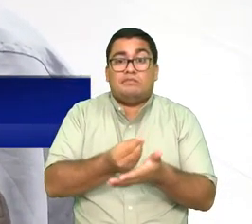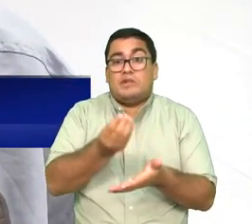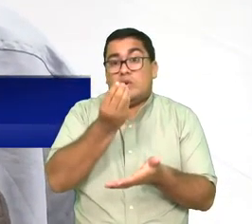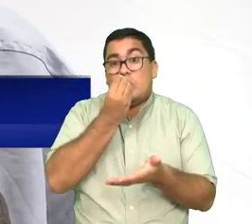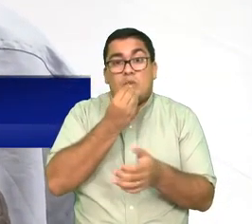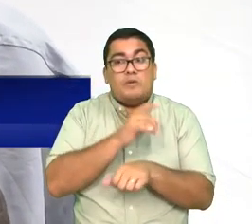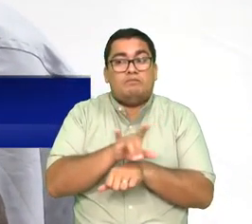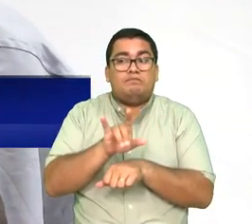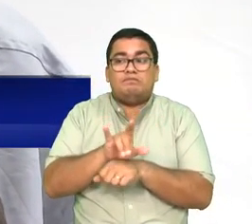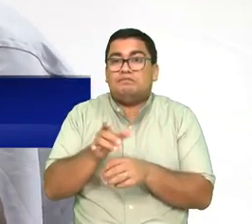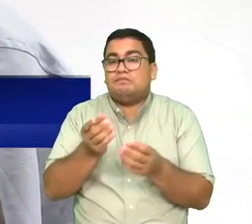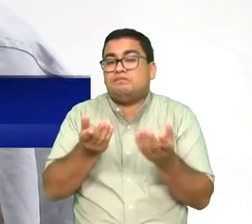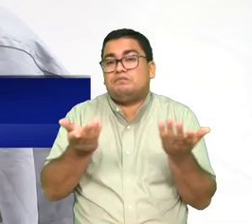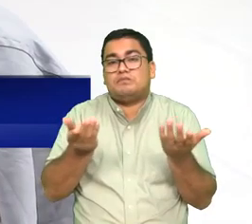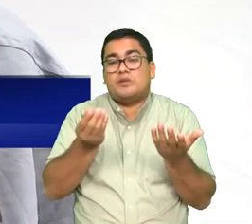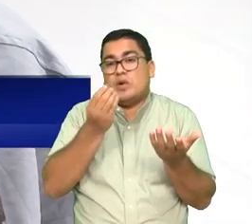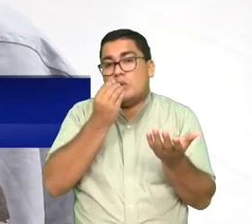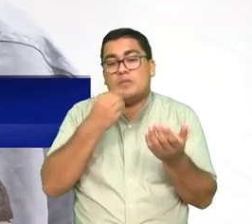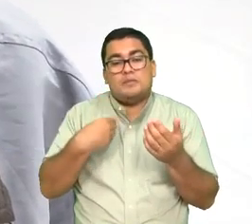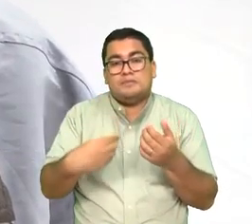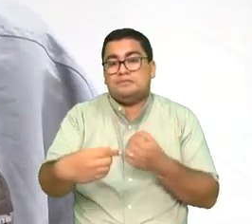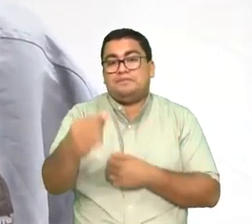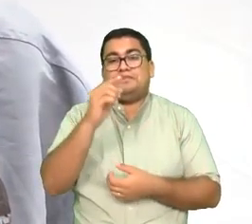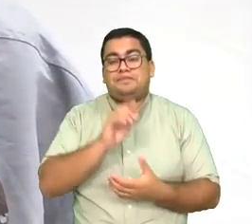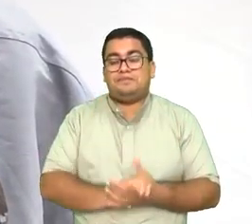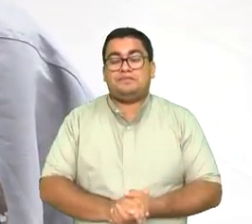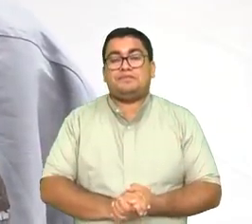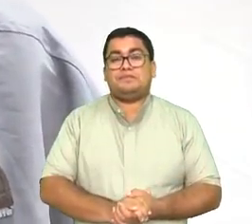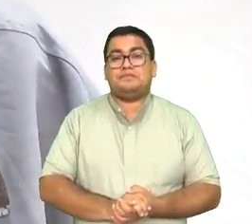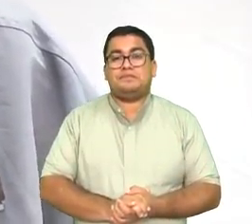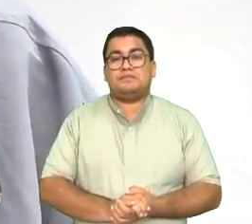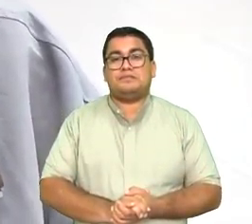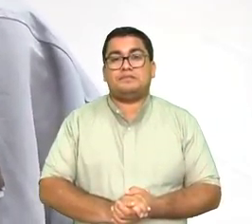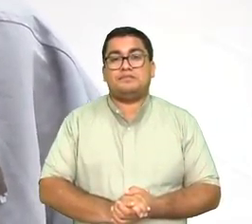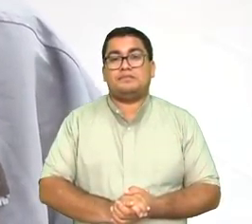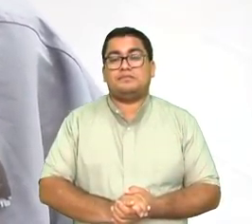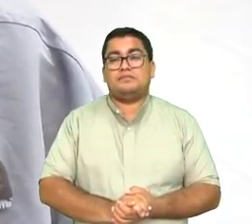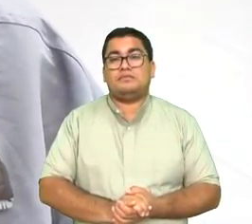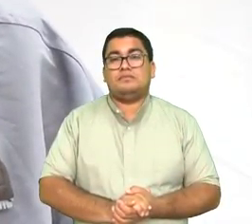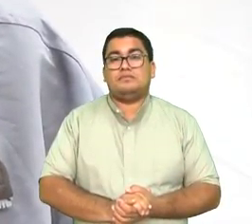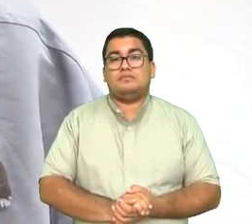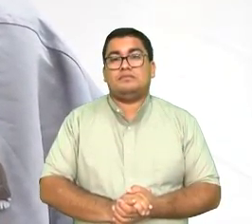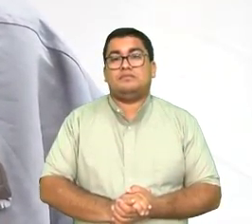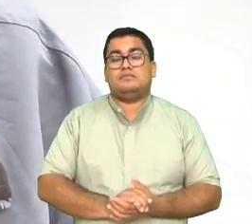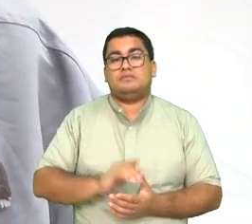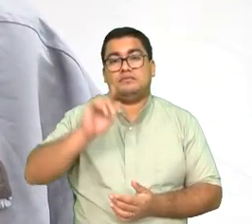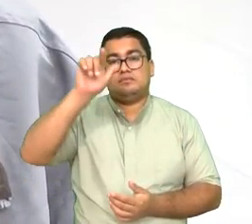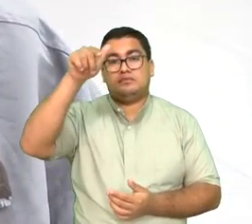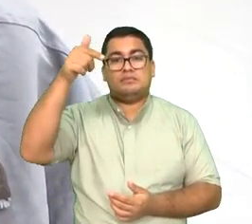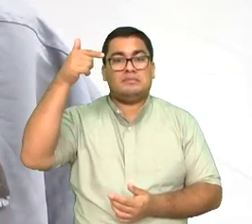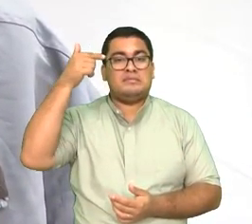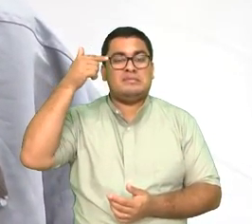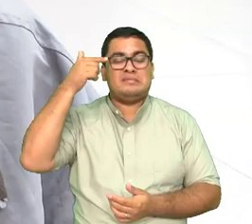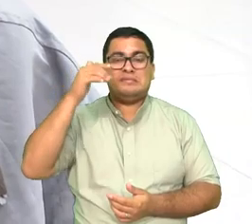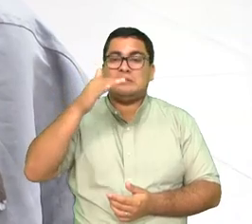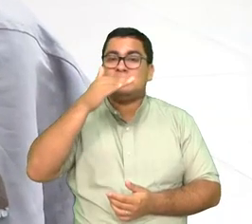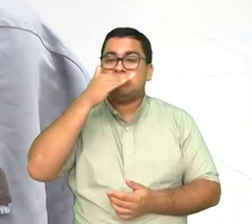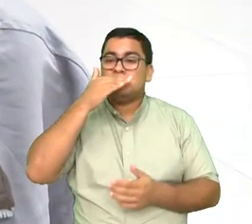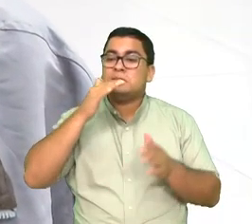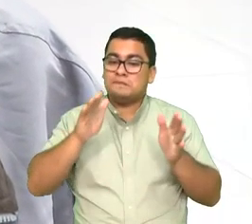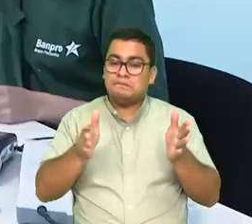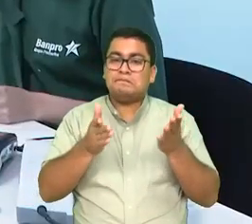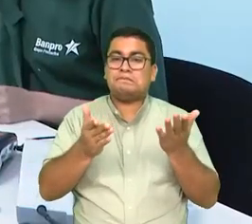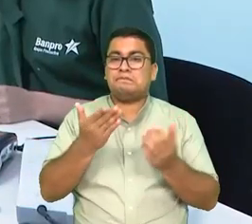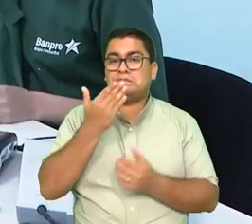el grano siempre, todos los días. Y nuestro gobierno sandinista ha promovido eso y es